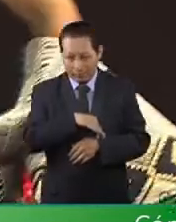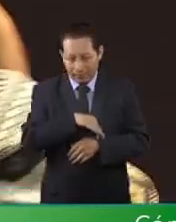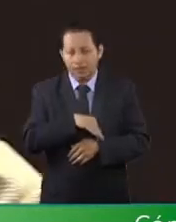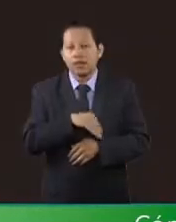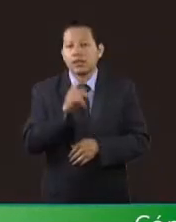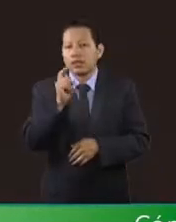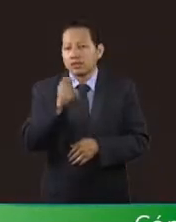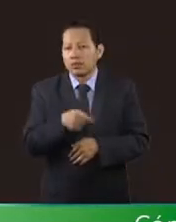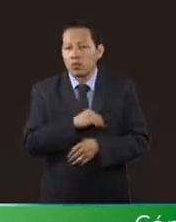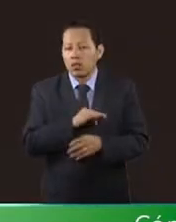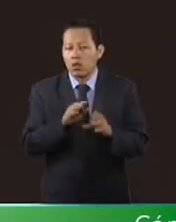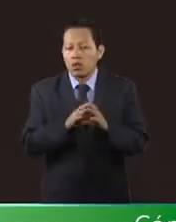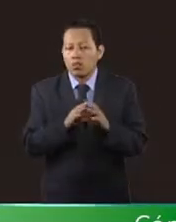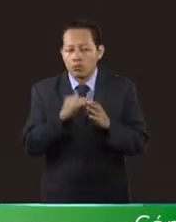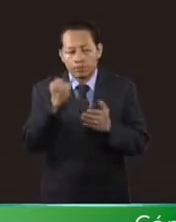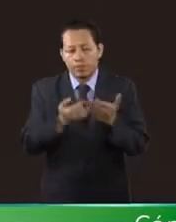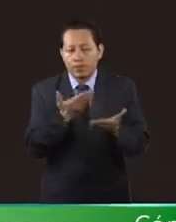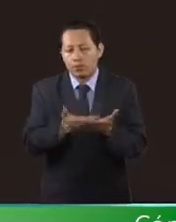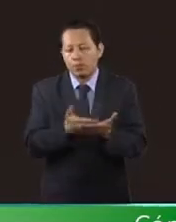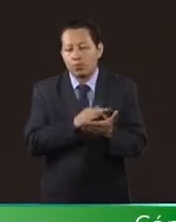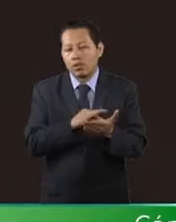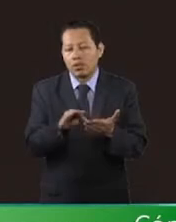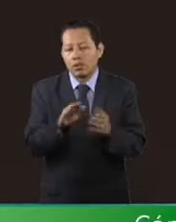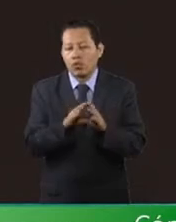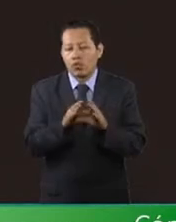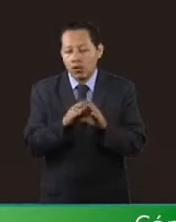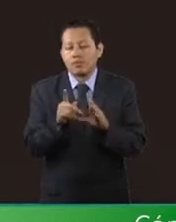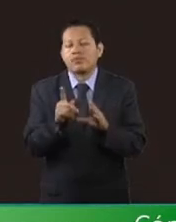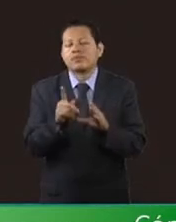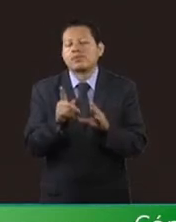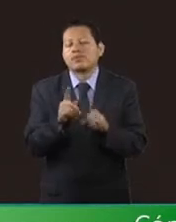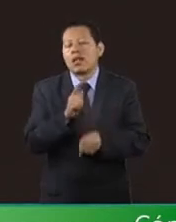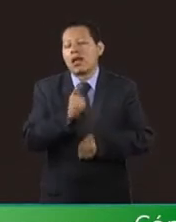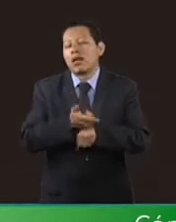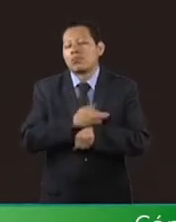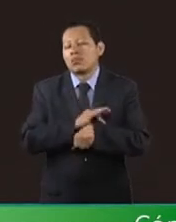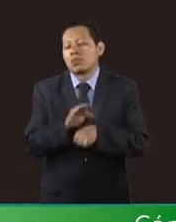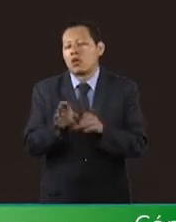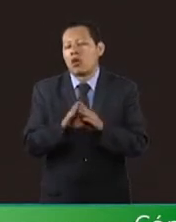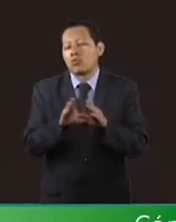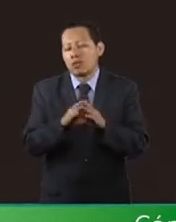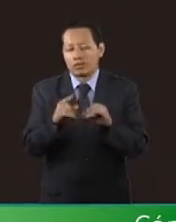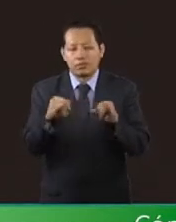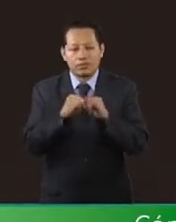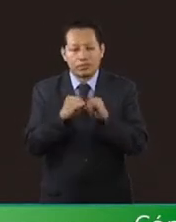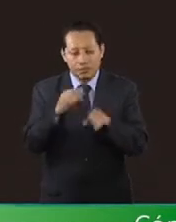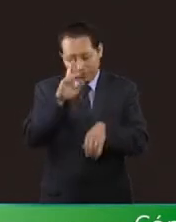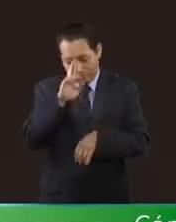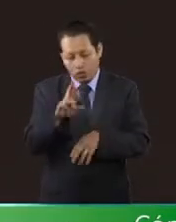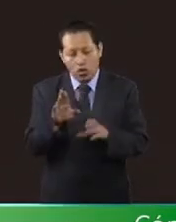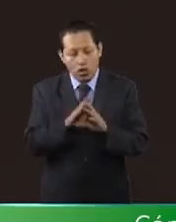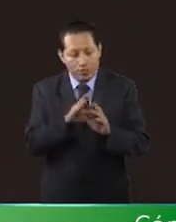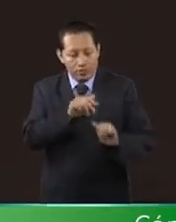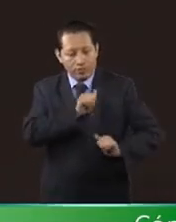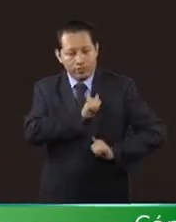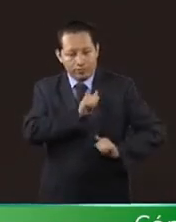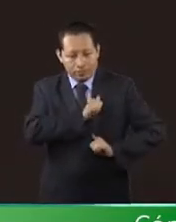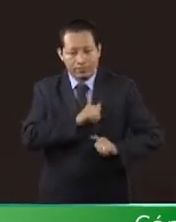permitirá aprobar esta iniciativa que a todas luces vulnera a una institución tan respetada como es el